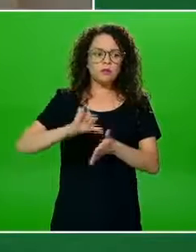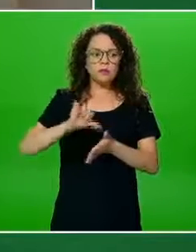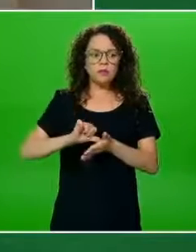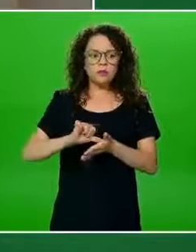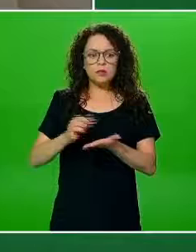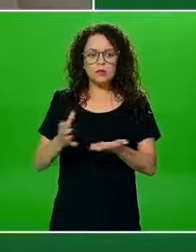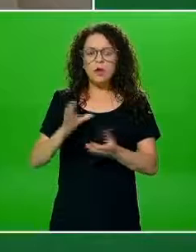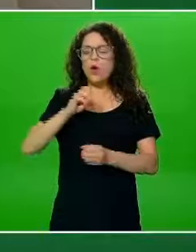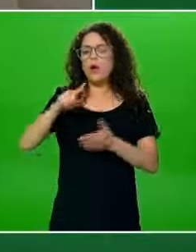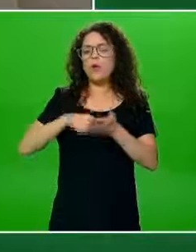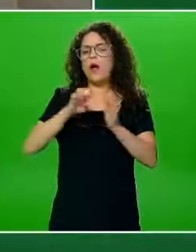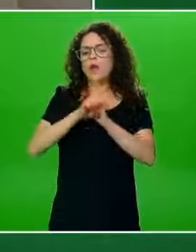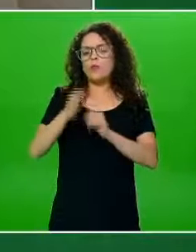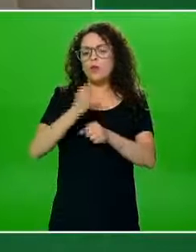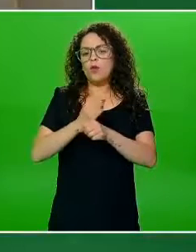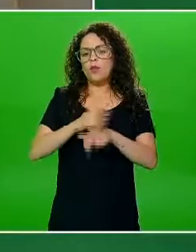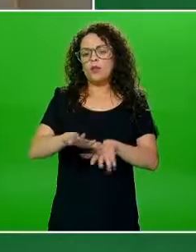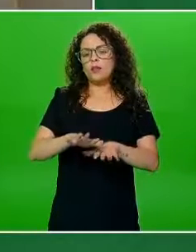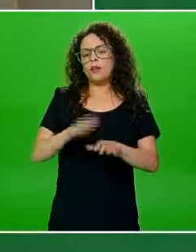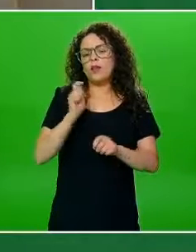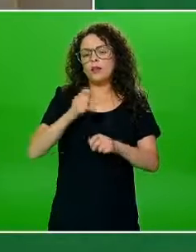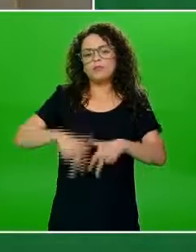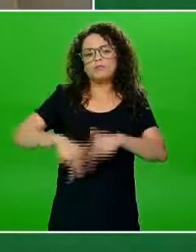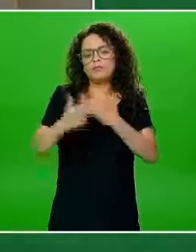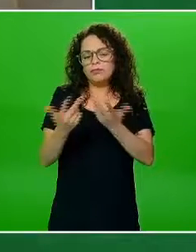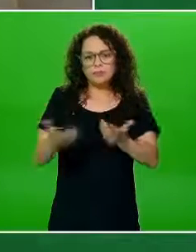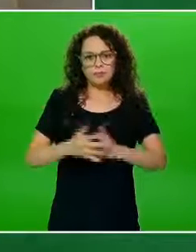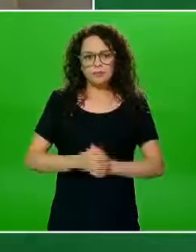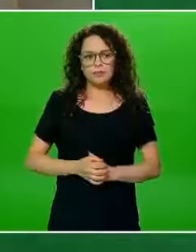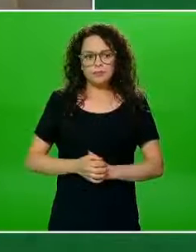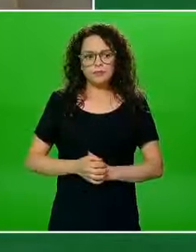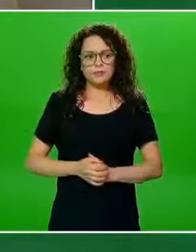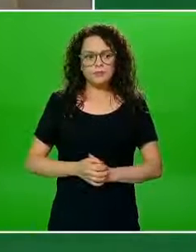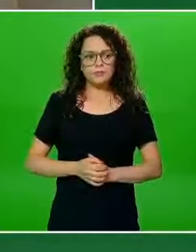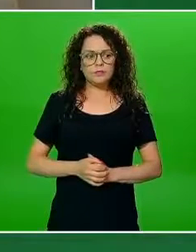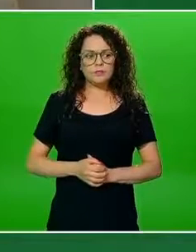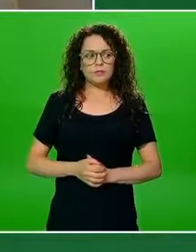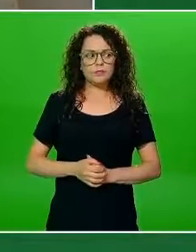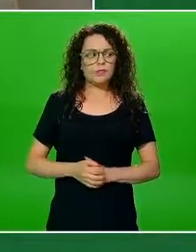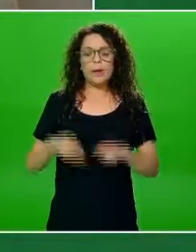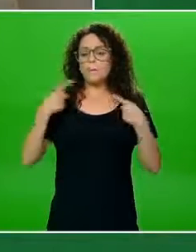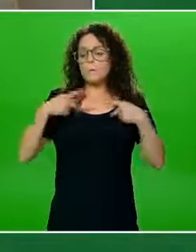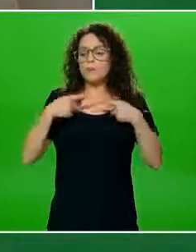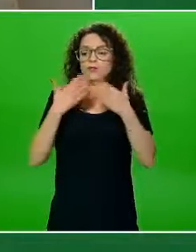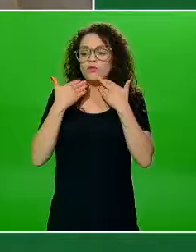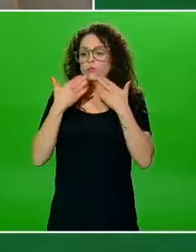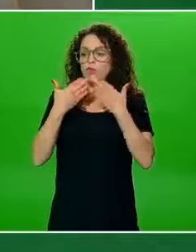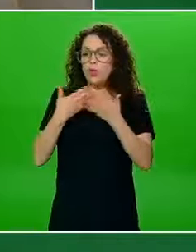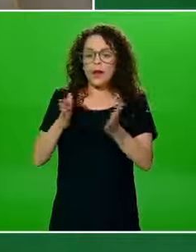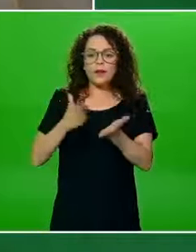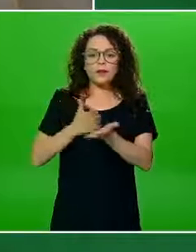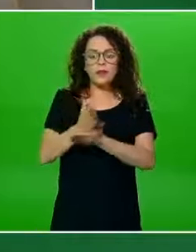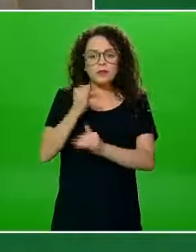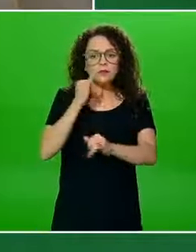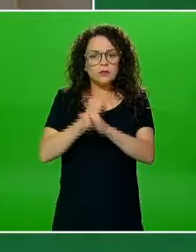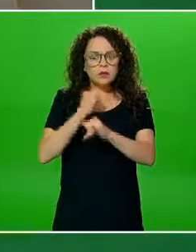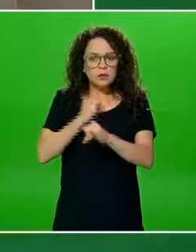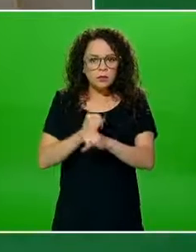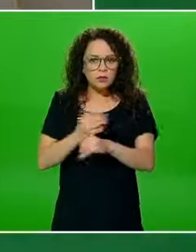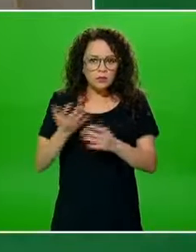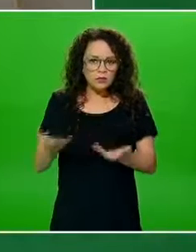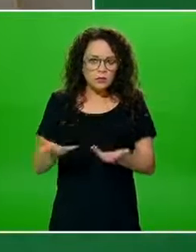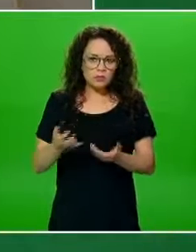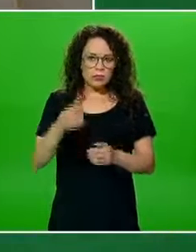distancia. Nos preguntan las personas que no tienen acceso a Internet, ¿no? O a medios de comunicación o tecnologías de